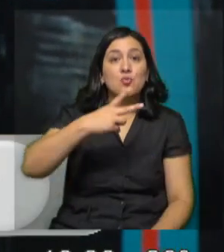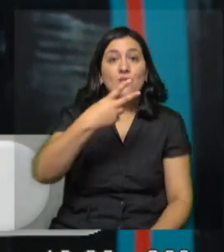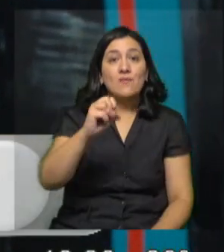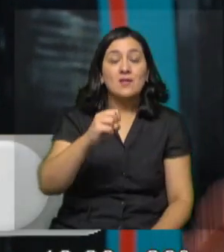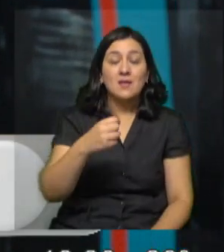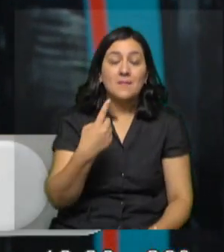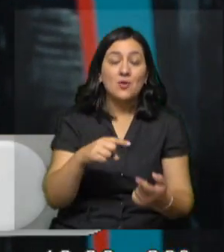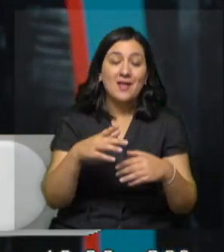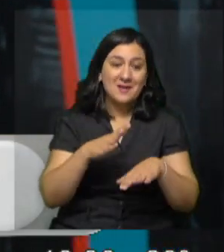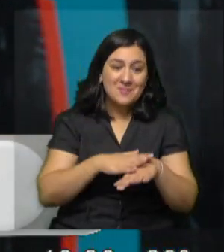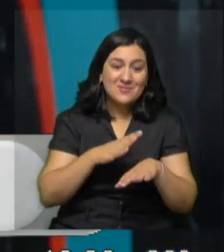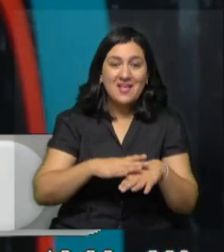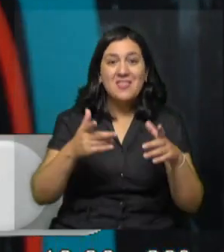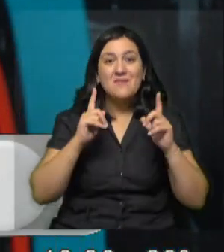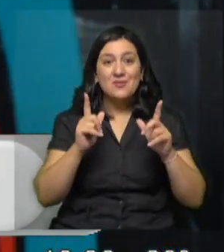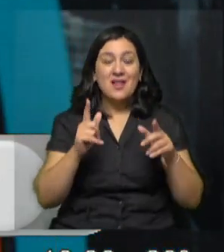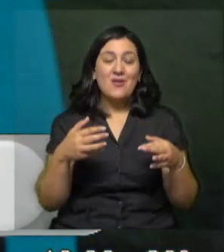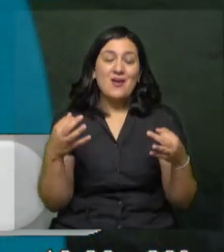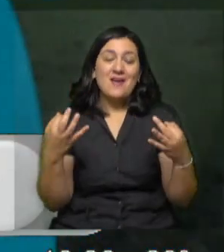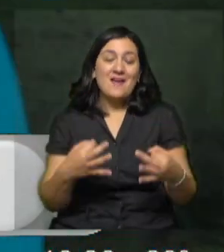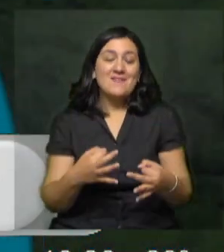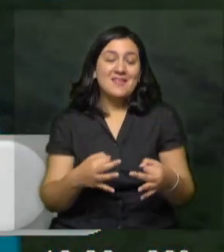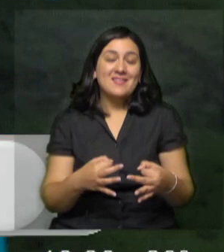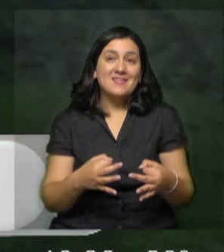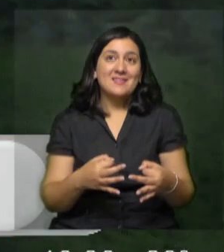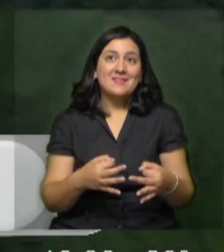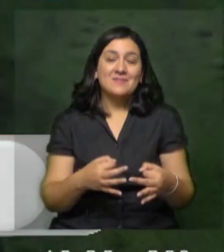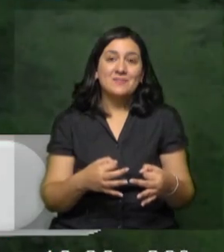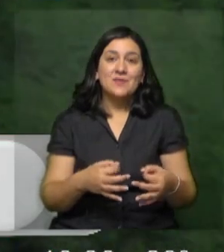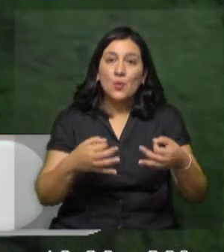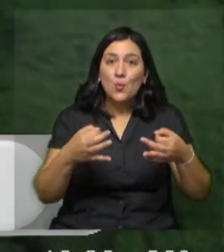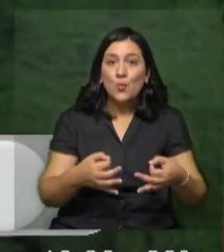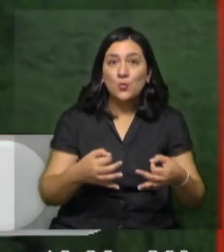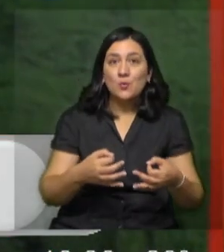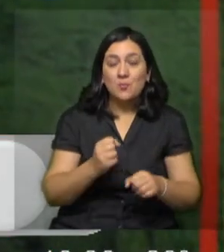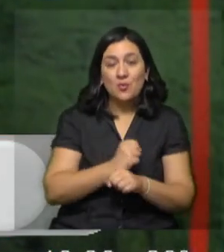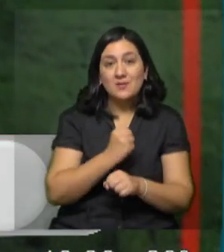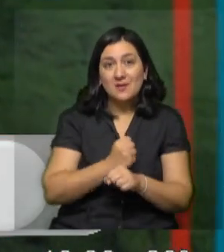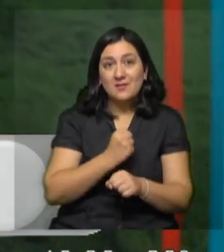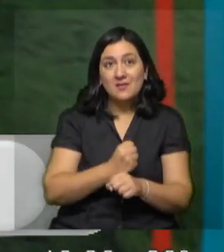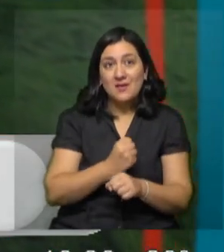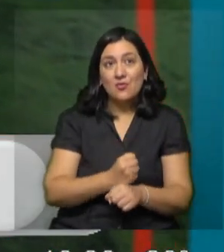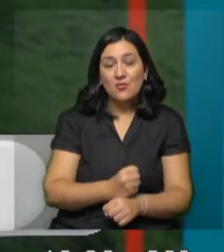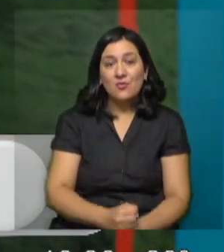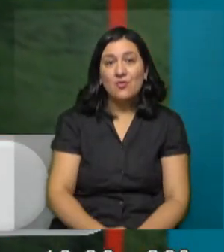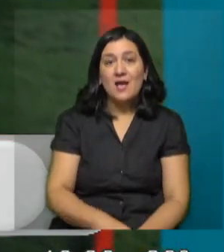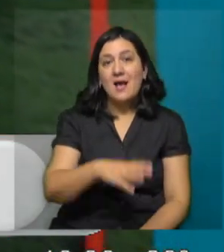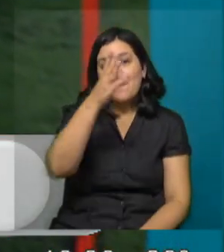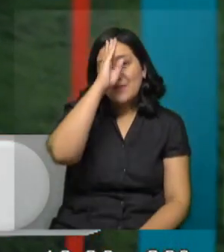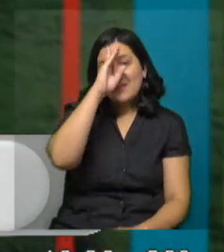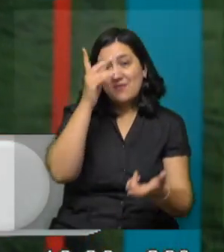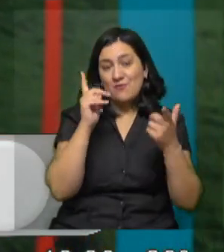y disfrutarlo, la verdad que detenerse en el lugar que estás es un poco eso, creo que aprender a